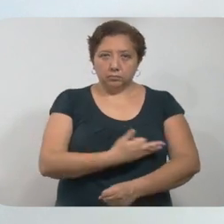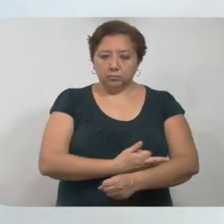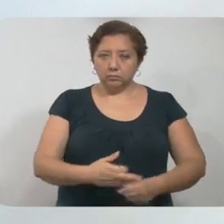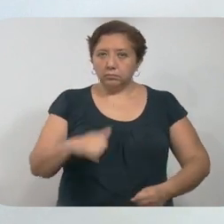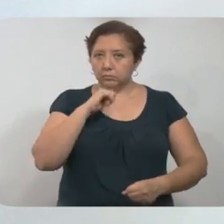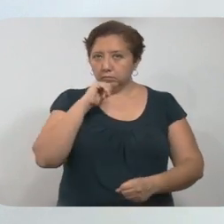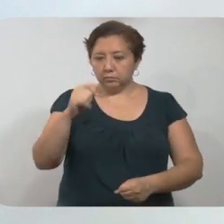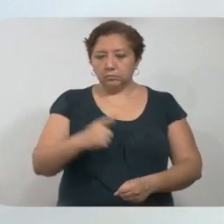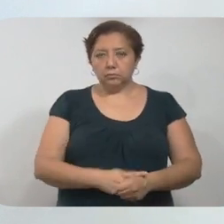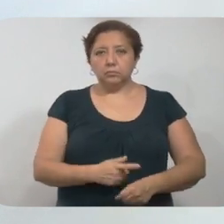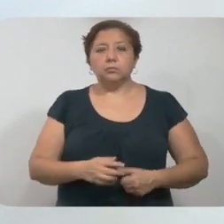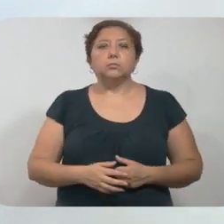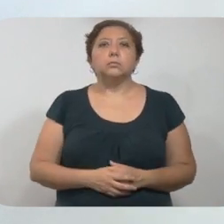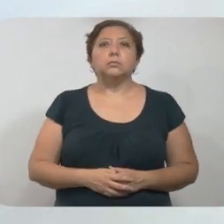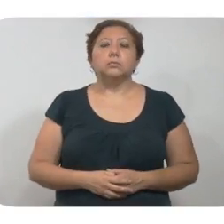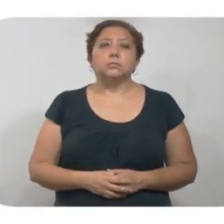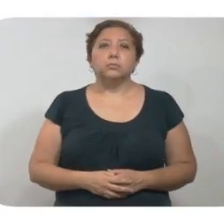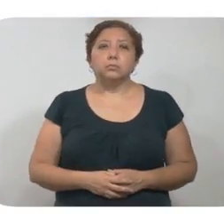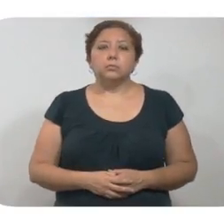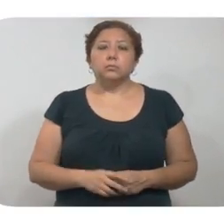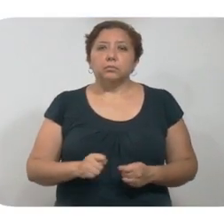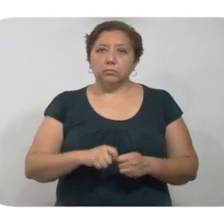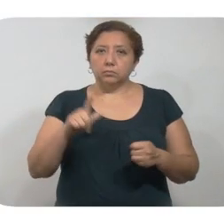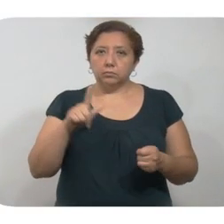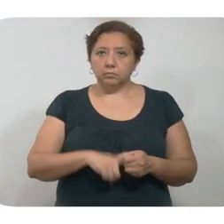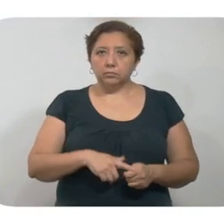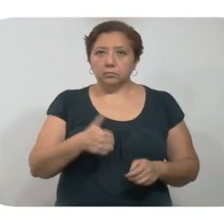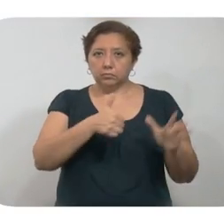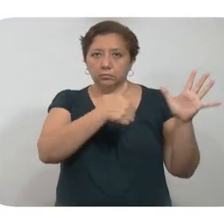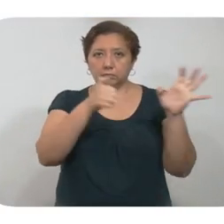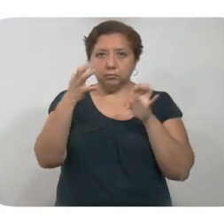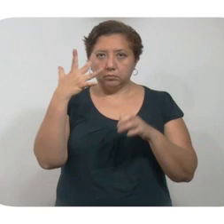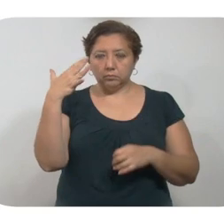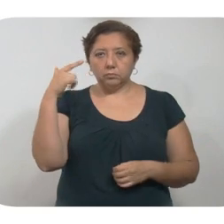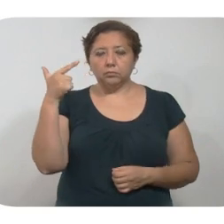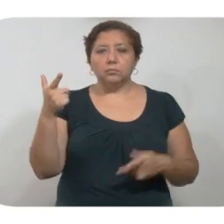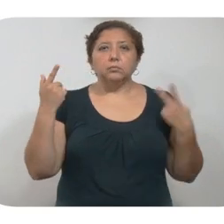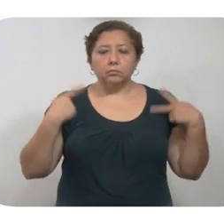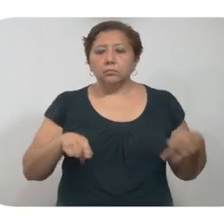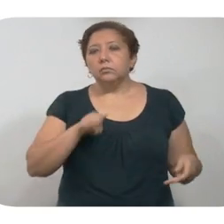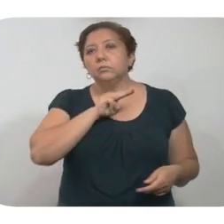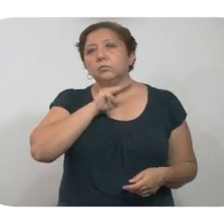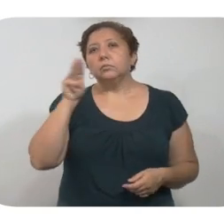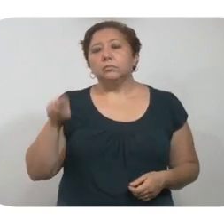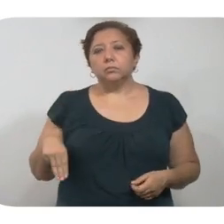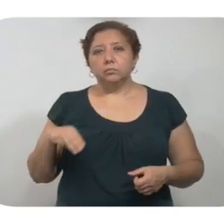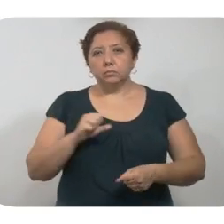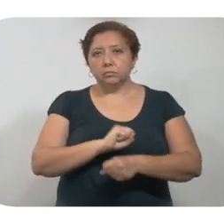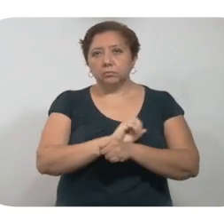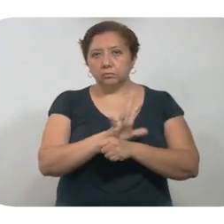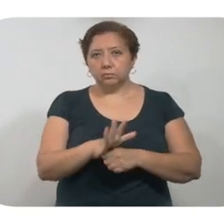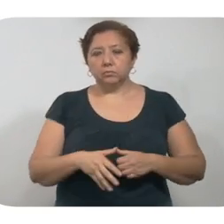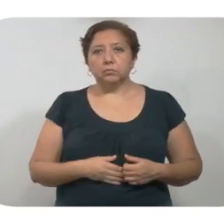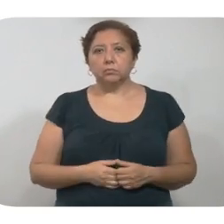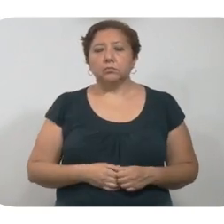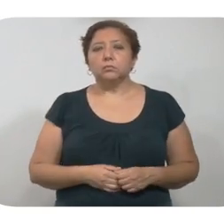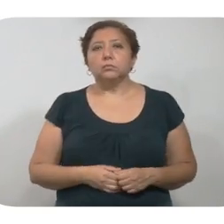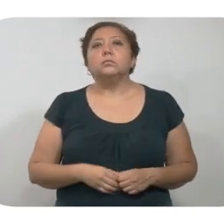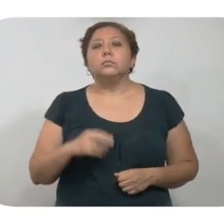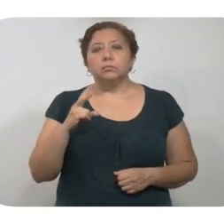el momento se reportan asintomáticos. En total, son 657 las personas fallecidas a causa del coronavirus.